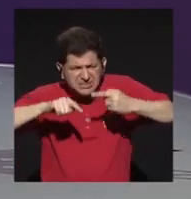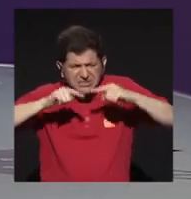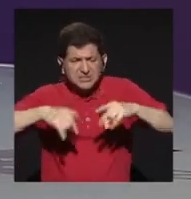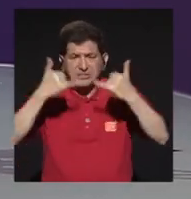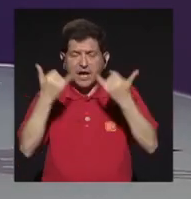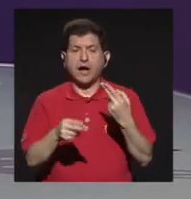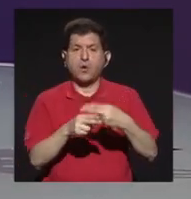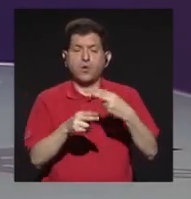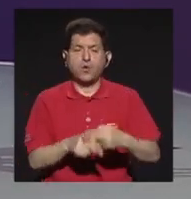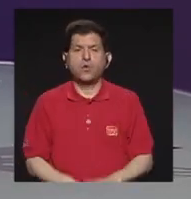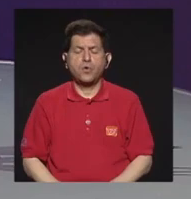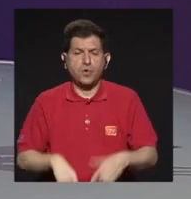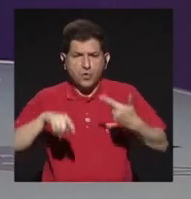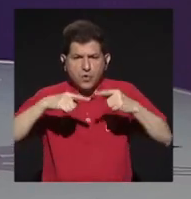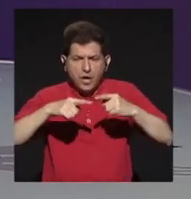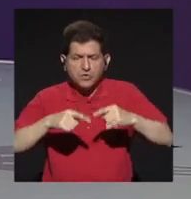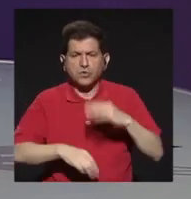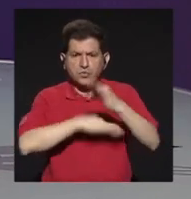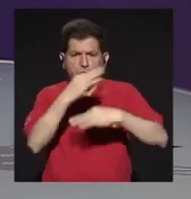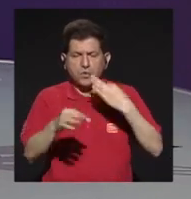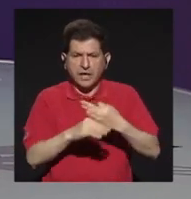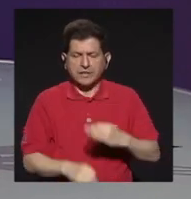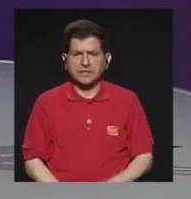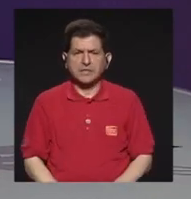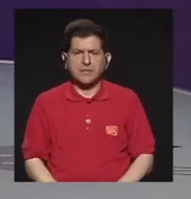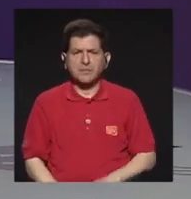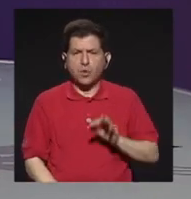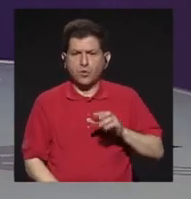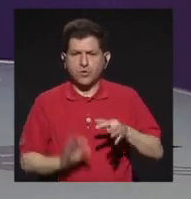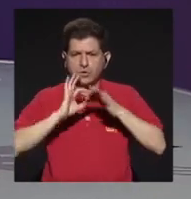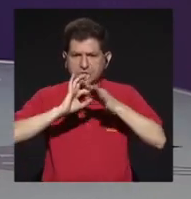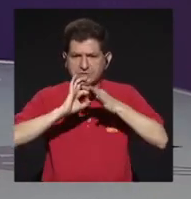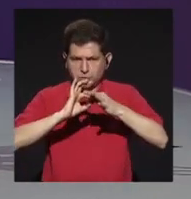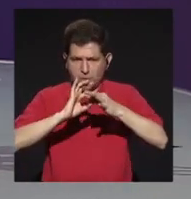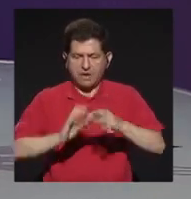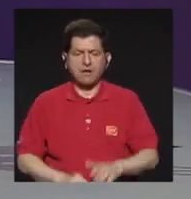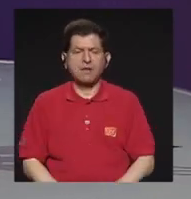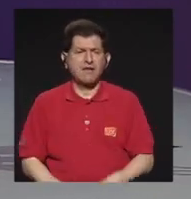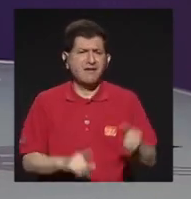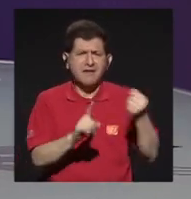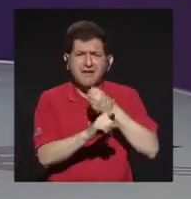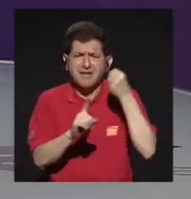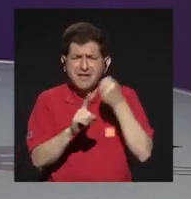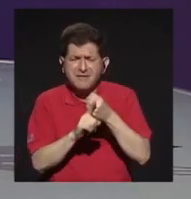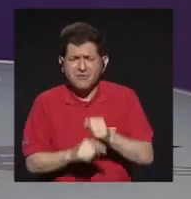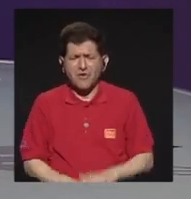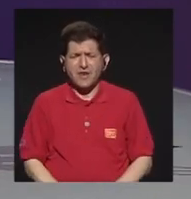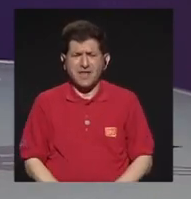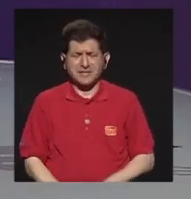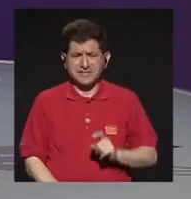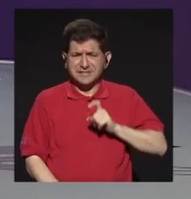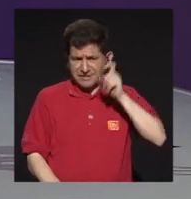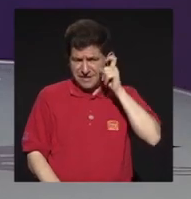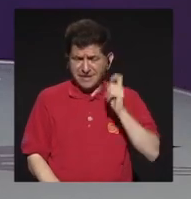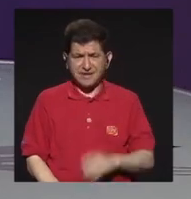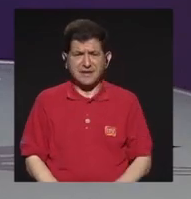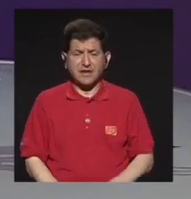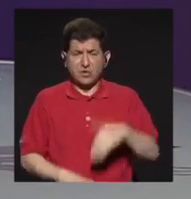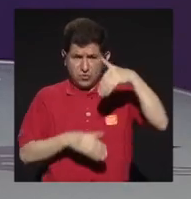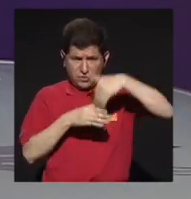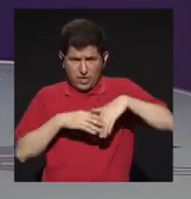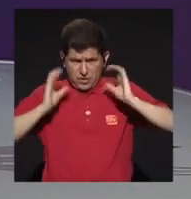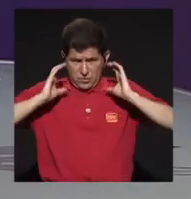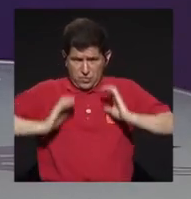llamamos tortura sexual y este había muchas violencias sexuales en las cavidades corporales